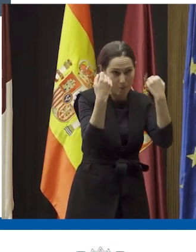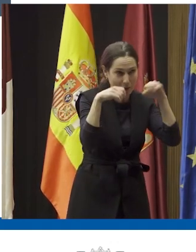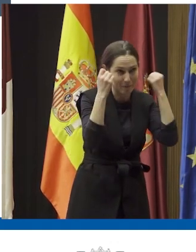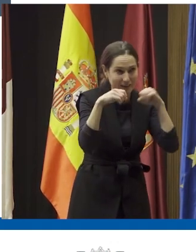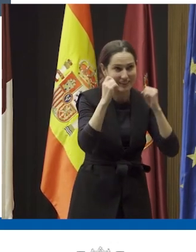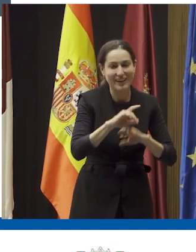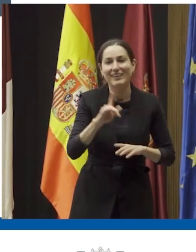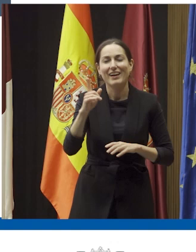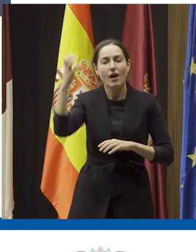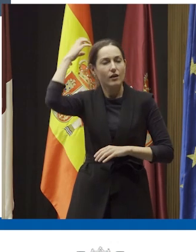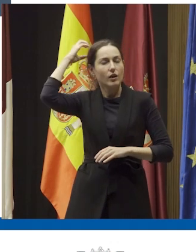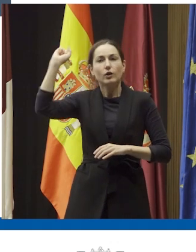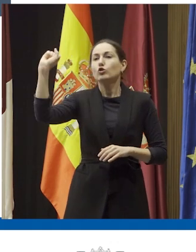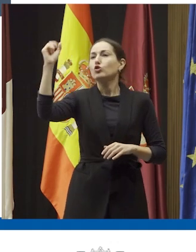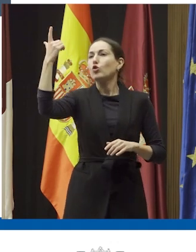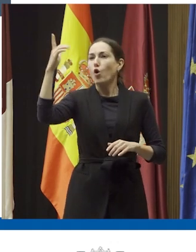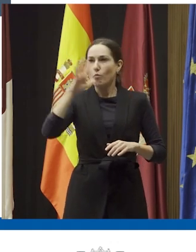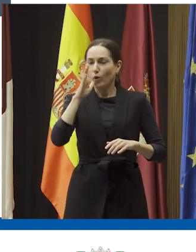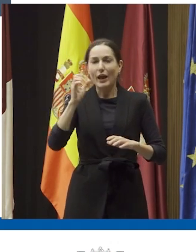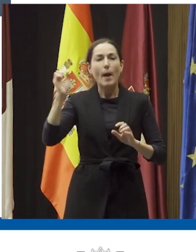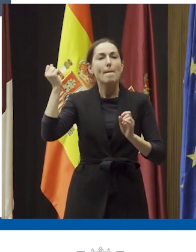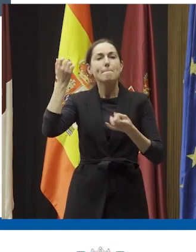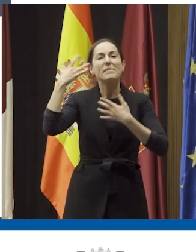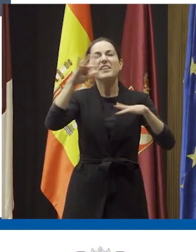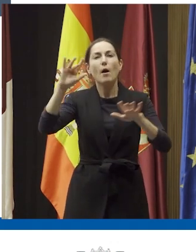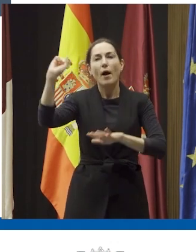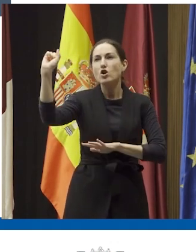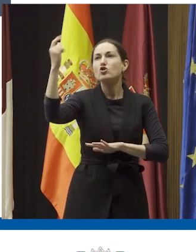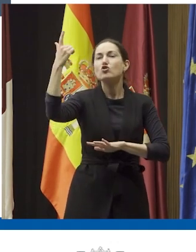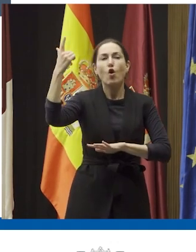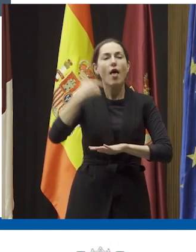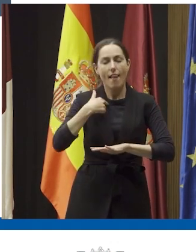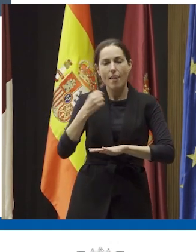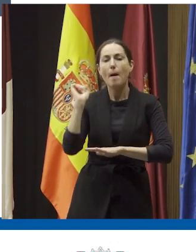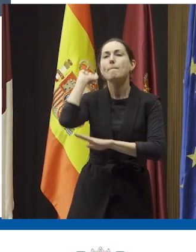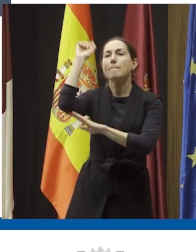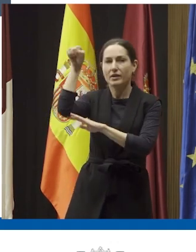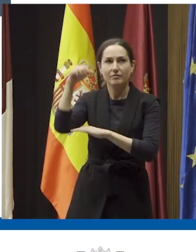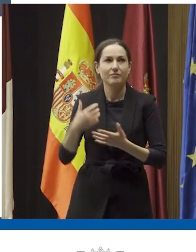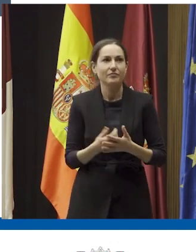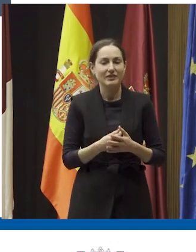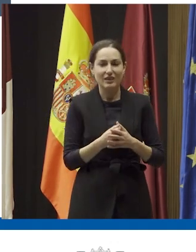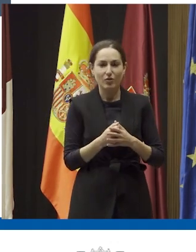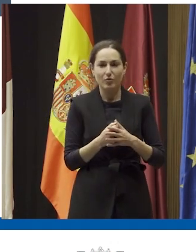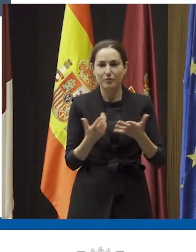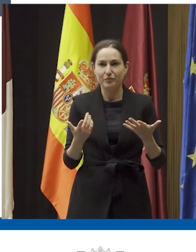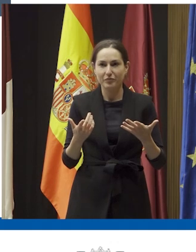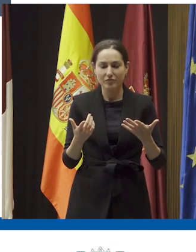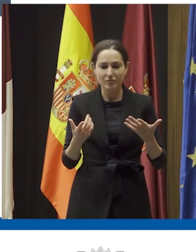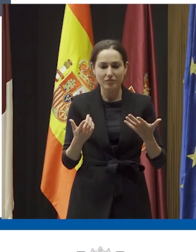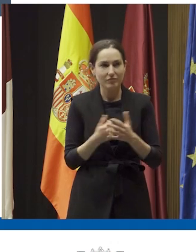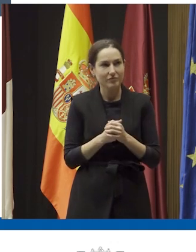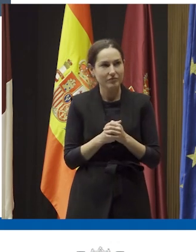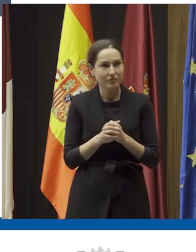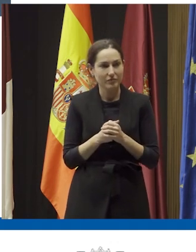Sol, aquel rey que brillaba más que el sol. Ya hubo aquí en España otro, Felipe IV, el rey planeta, otro también, otro